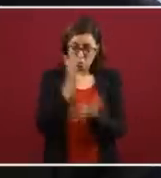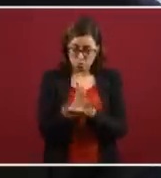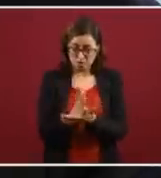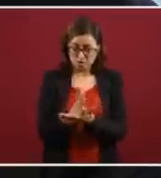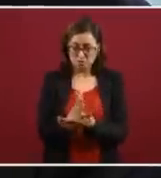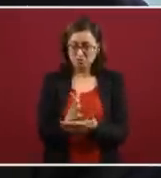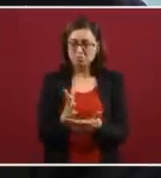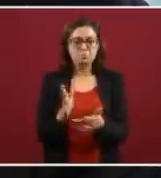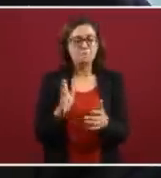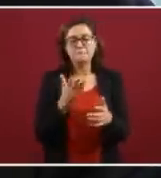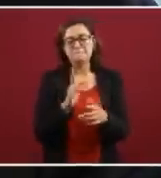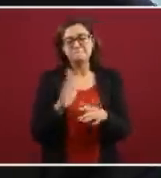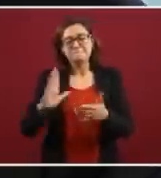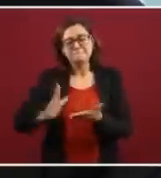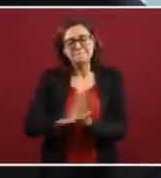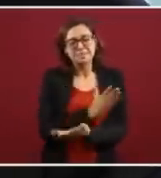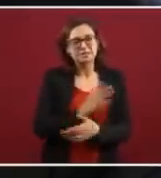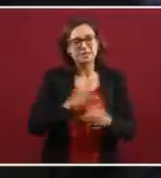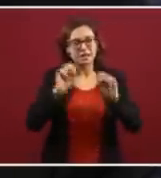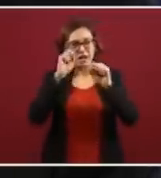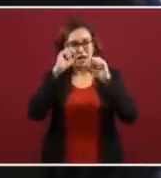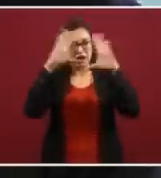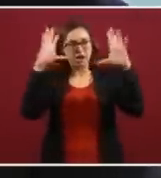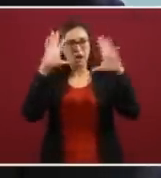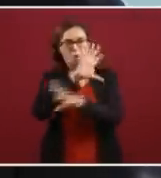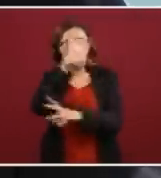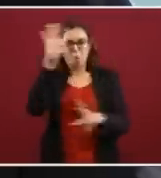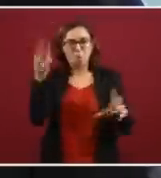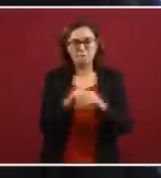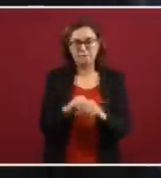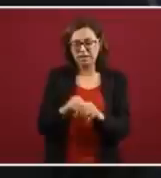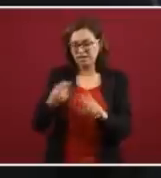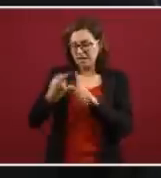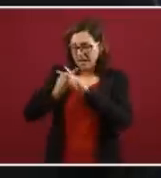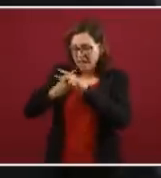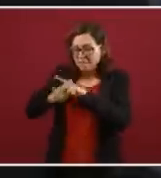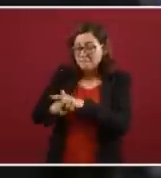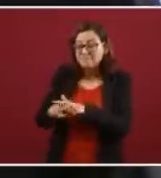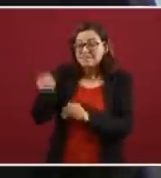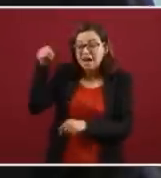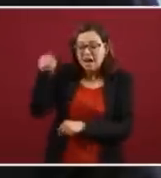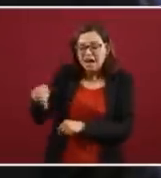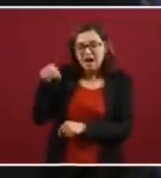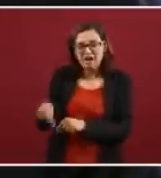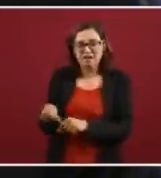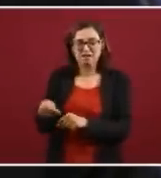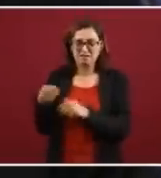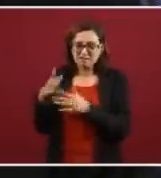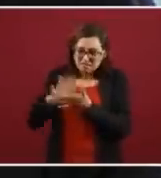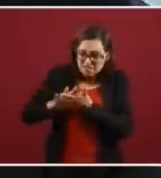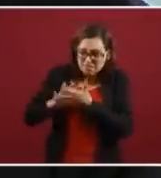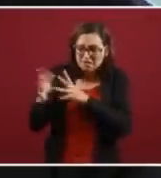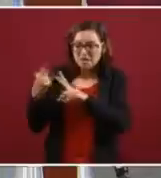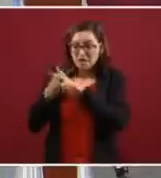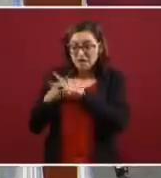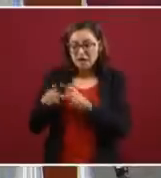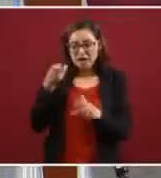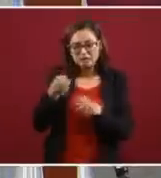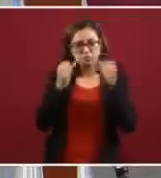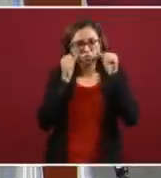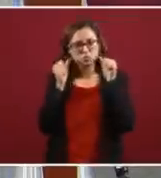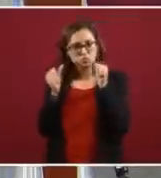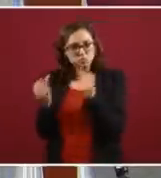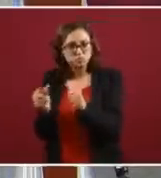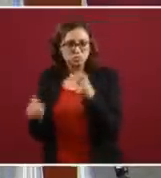combatir la inseguridad, que vaya a la atención de las causas profundas que la generan. Rediseño